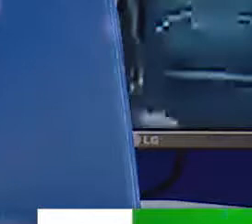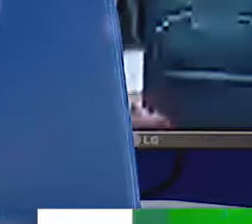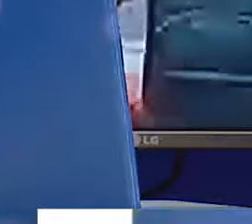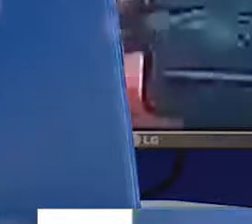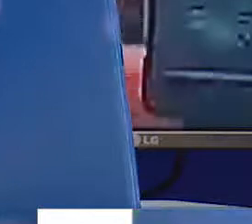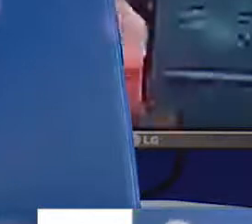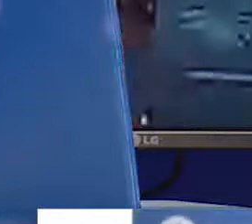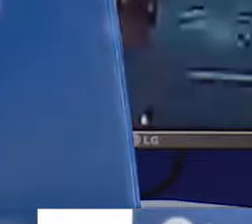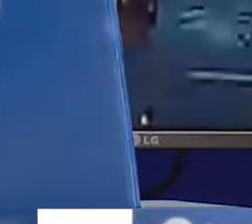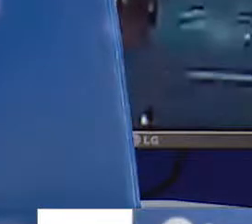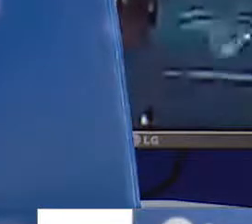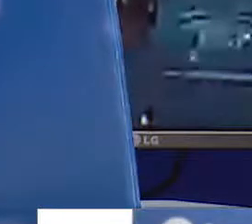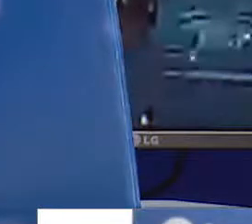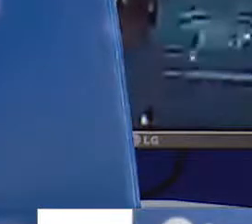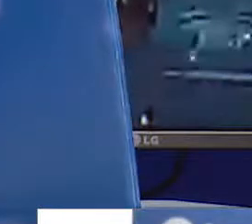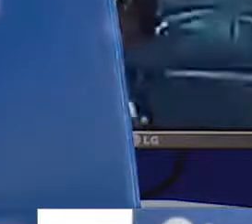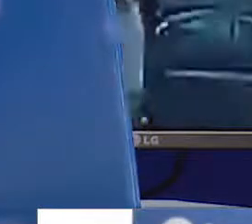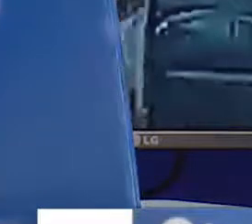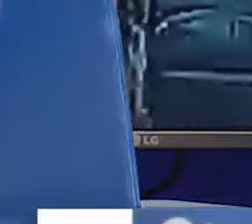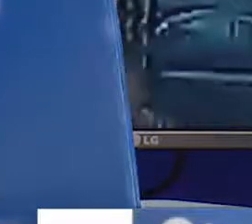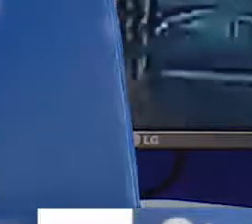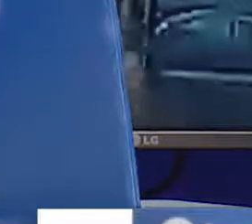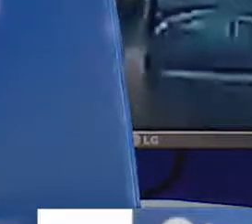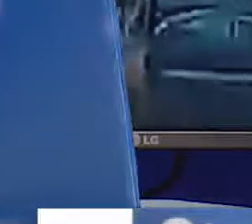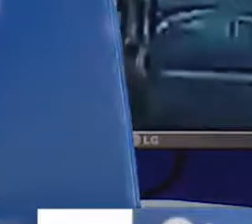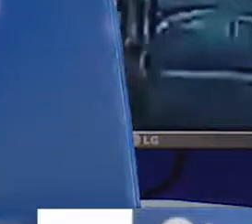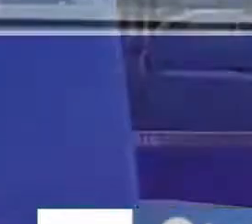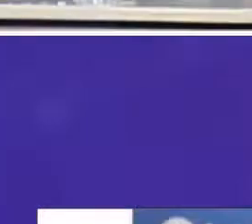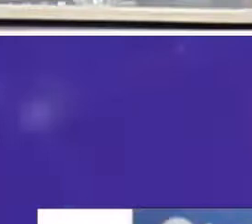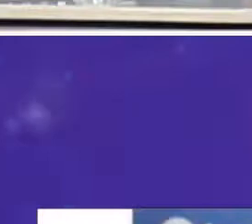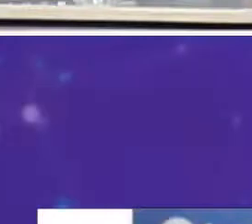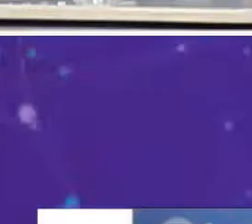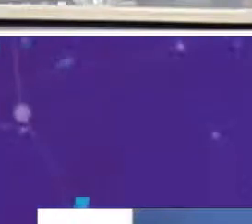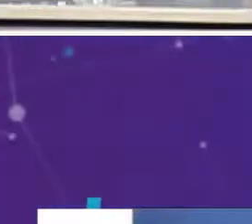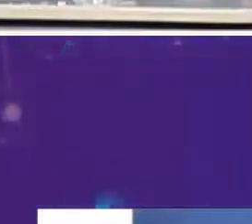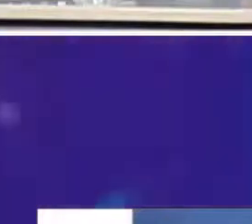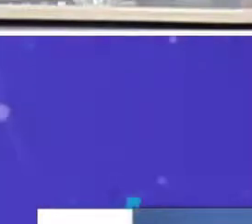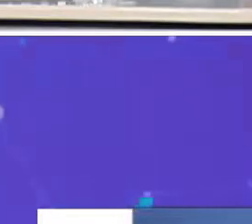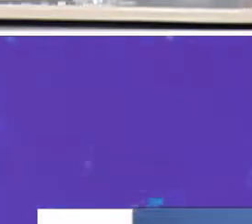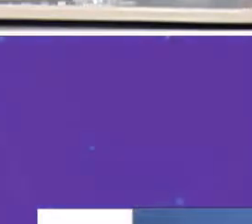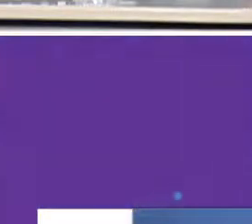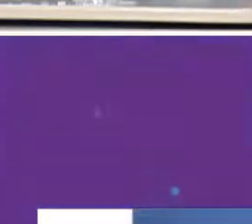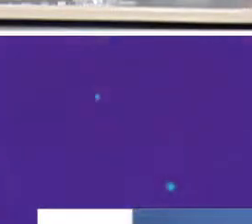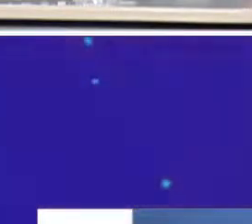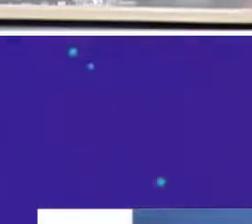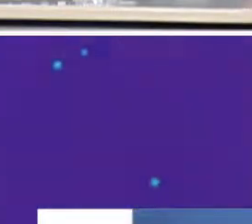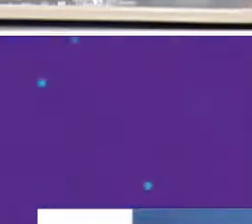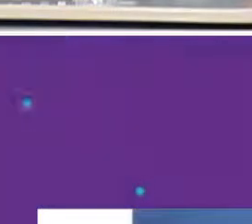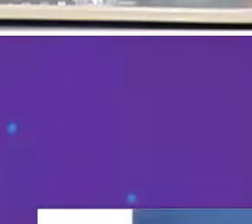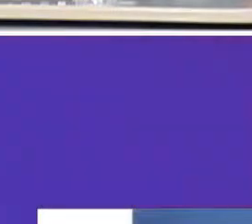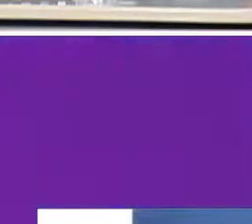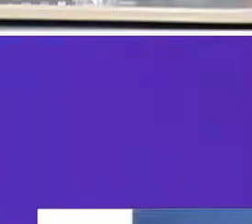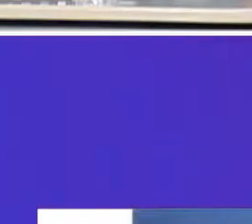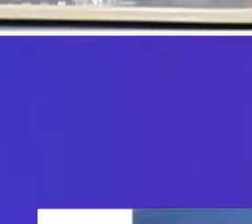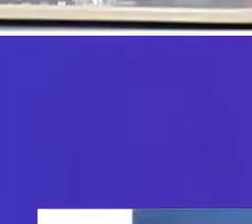información de último momento o un escape de gas en calle san juan laura sesma azul se encuentra en ese lugar contanos la hora que está